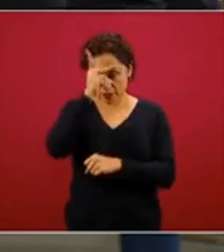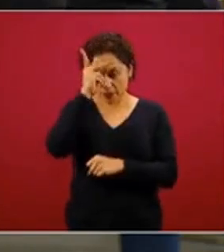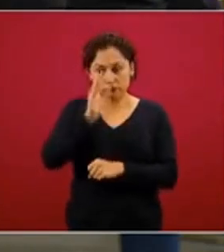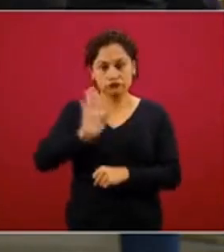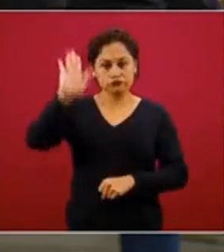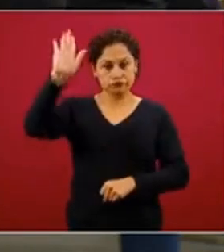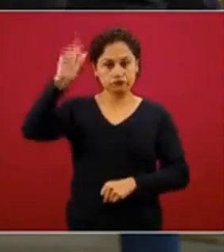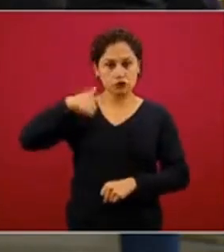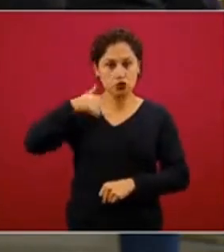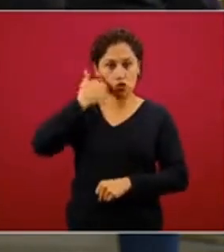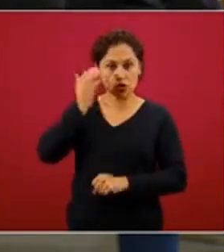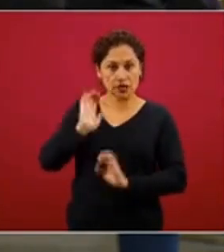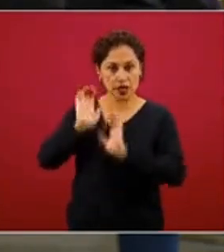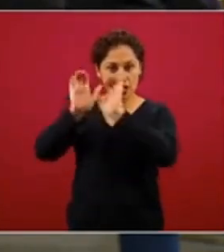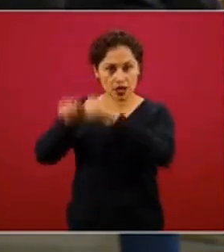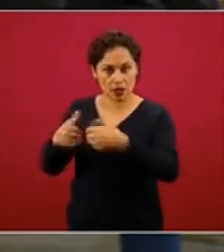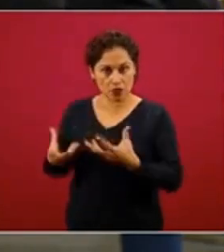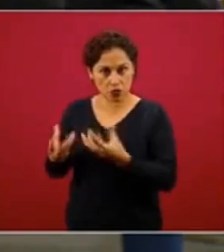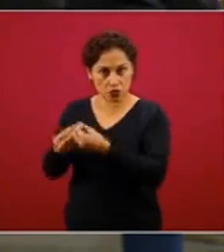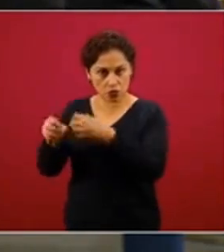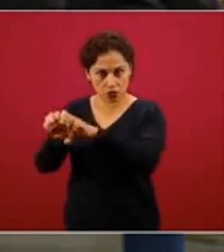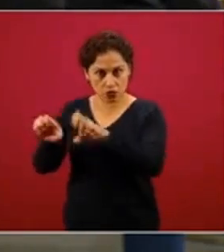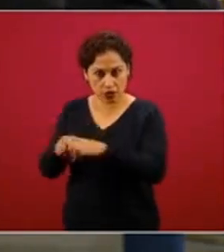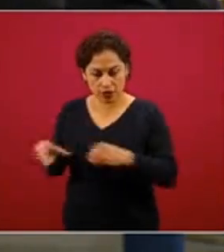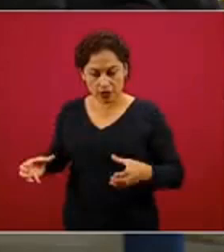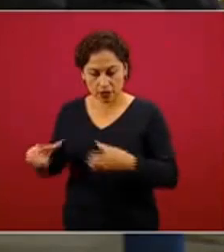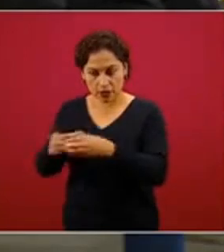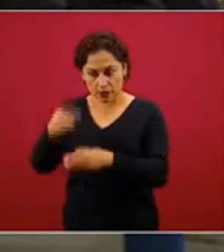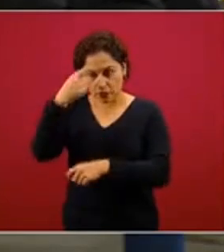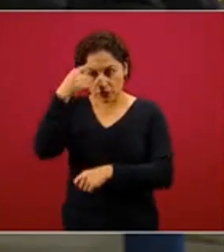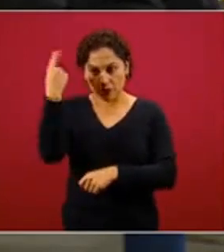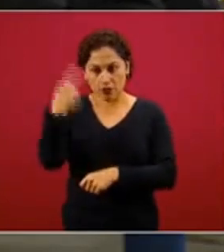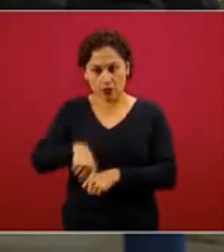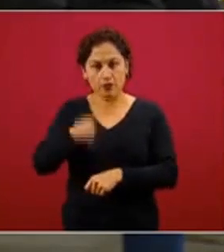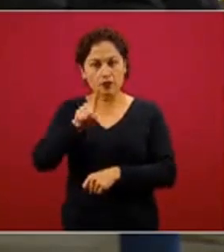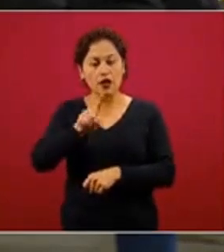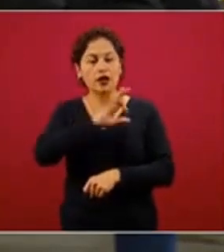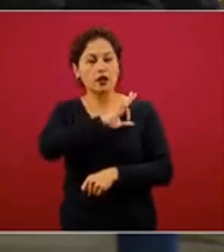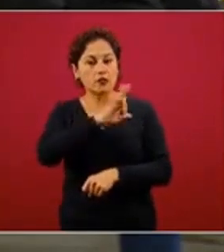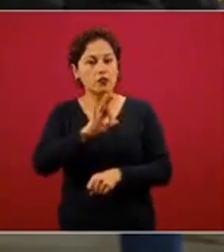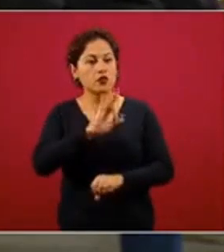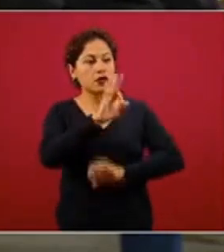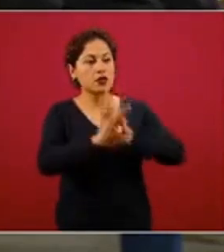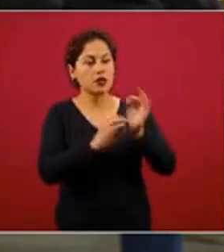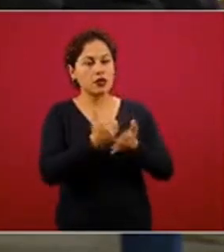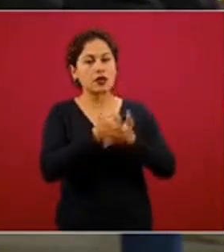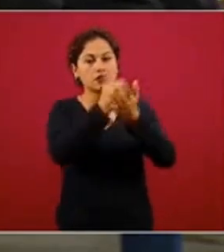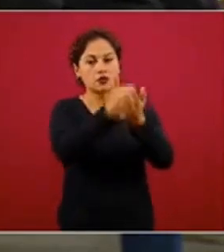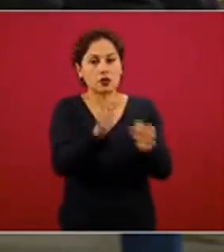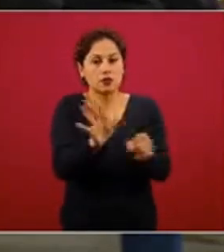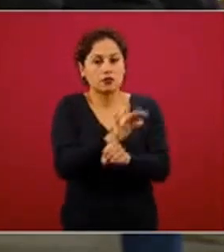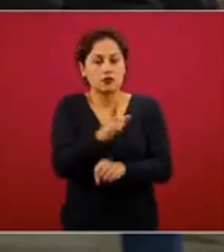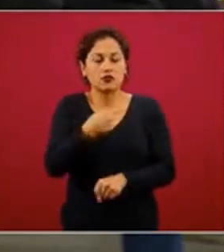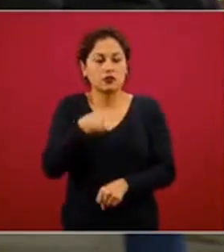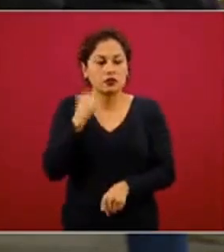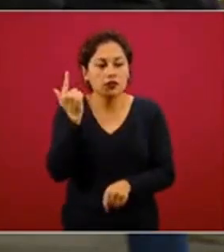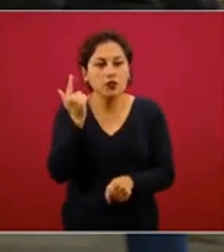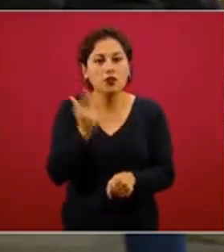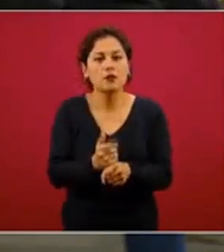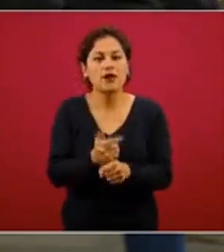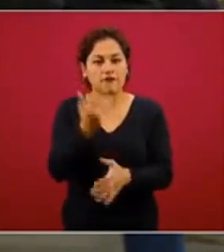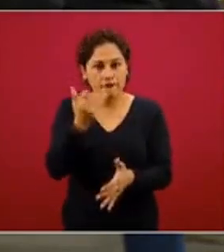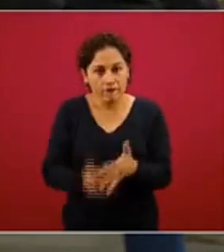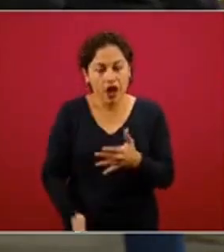ustedes y con algunos colegas a poder hacer esta lucha, porque yo siento que tal vez en estas circunstancias pues se necesitan manos y quisiera ver